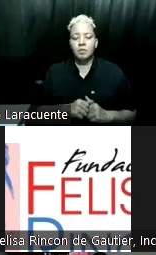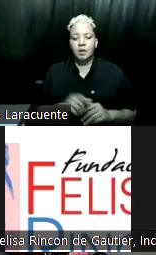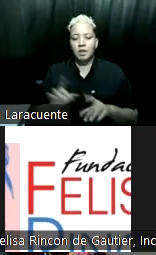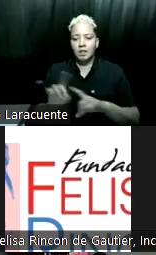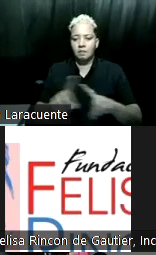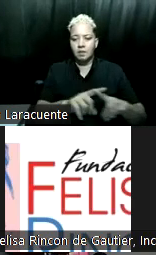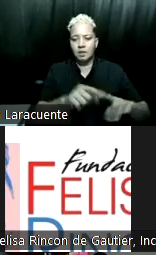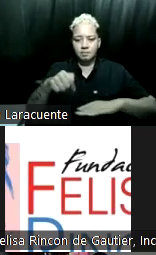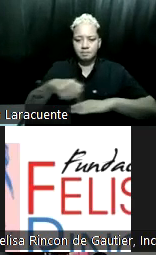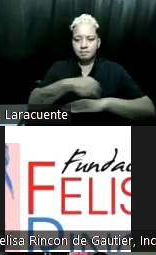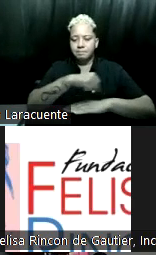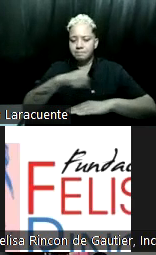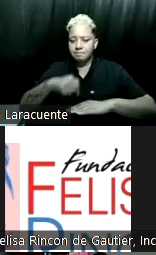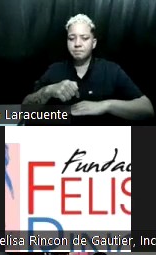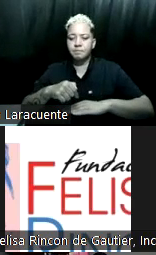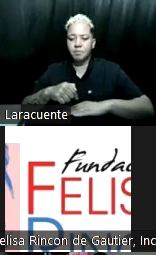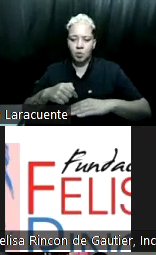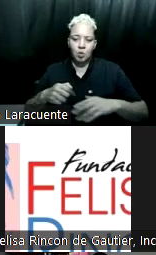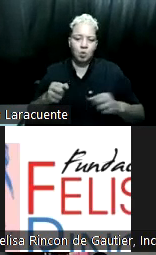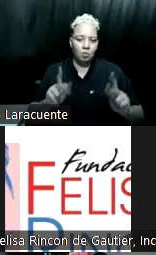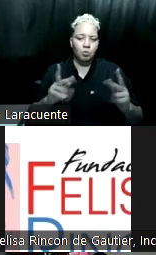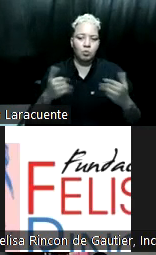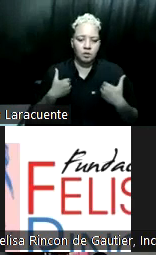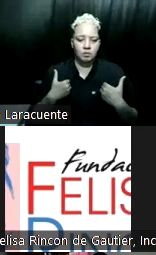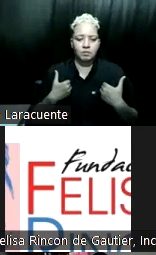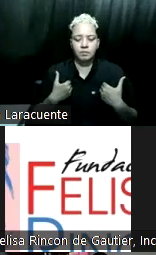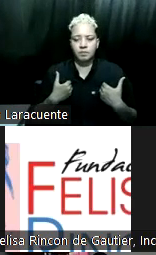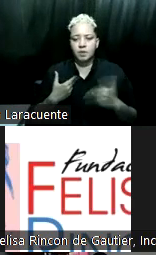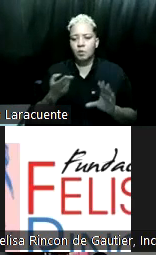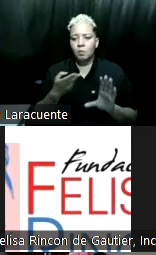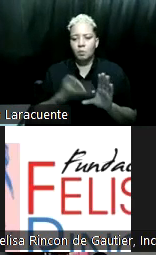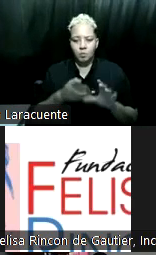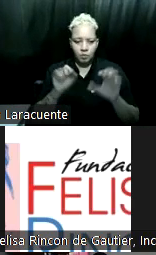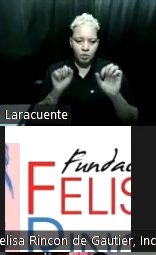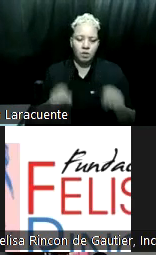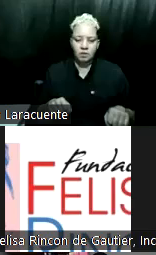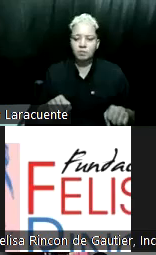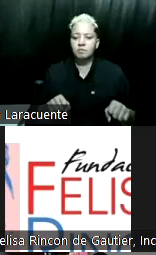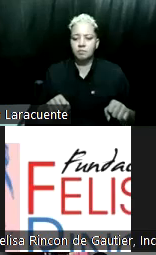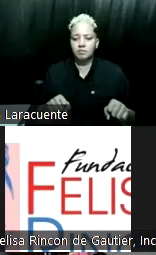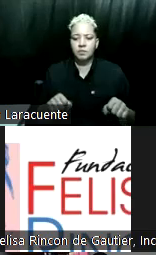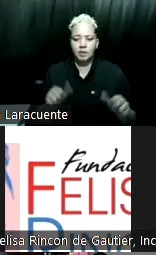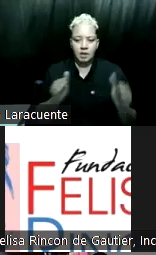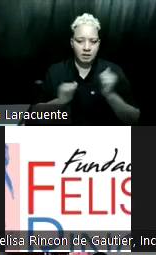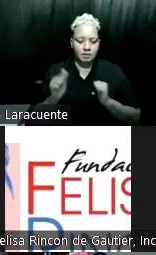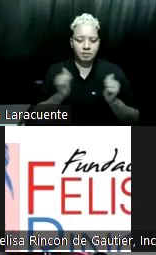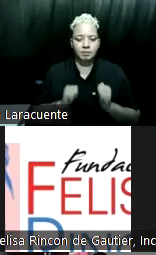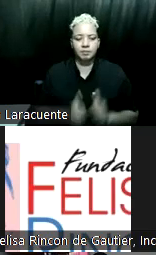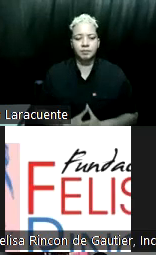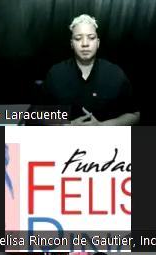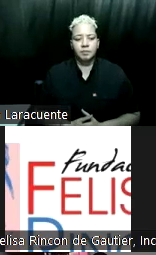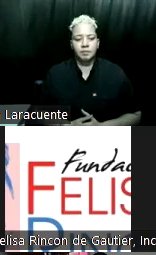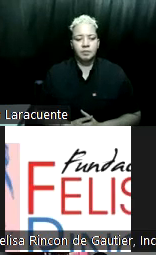diferentes regiones de la isla tuviese la oportunidad de participar de este evento. O sea, ya estamos